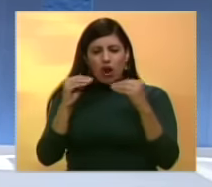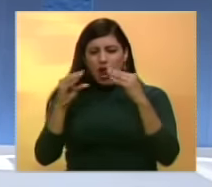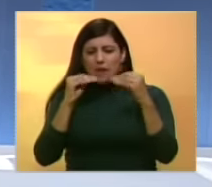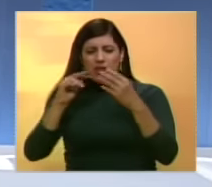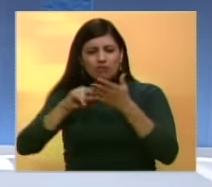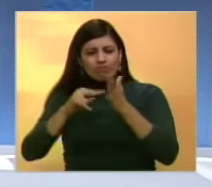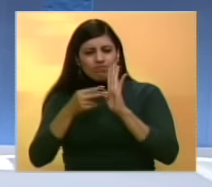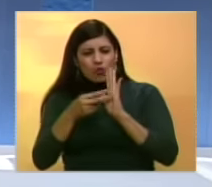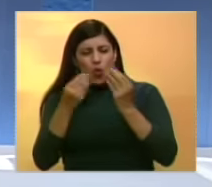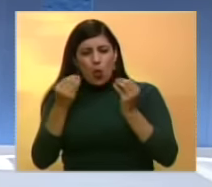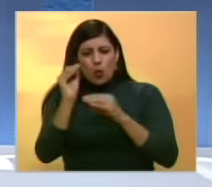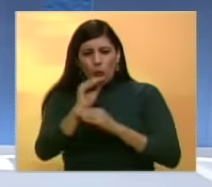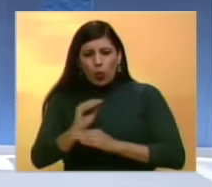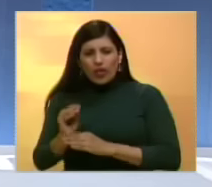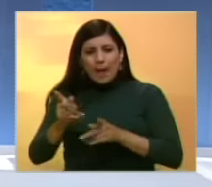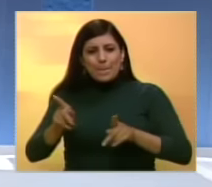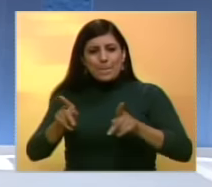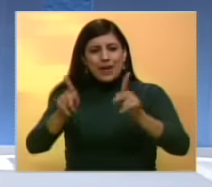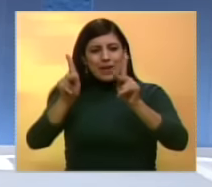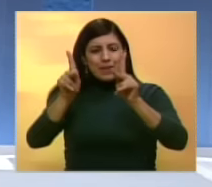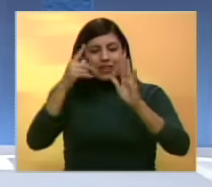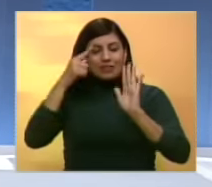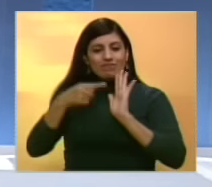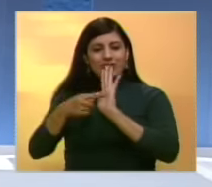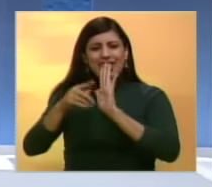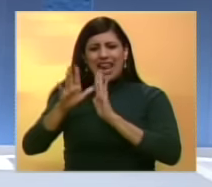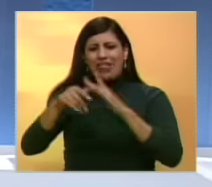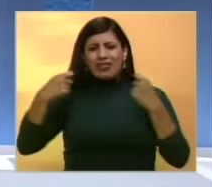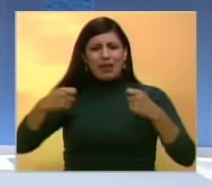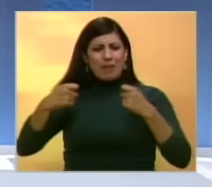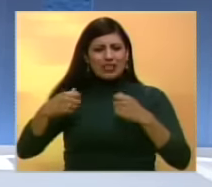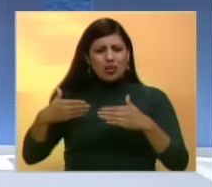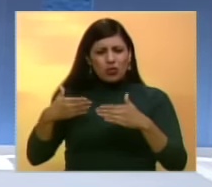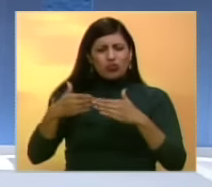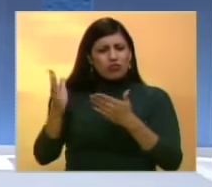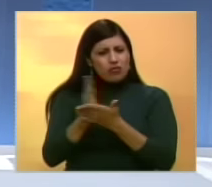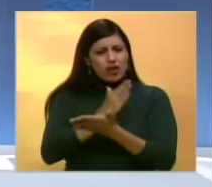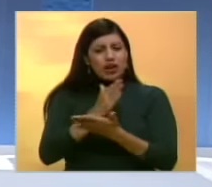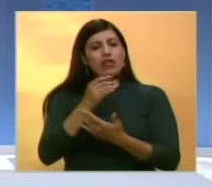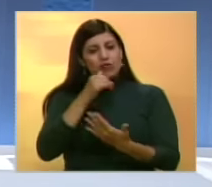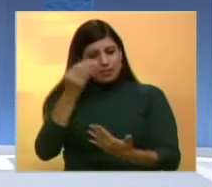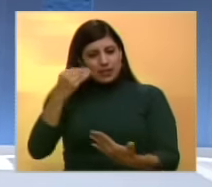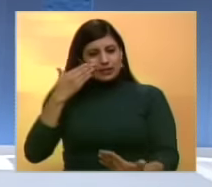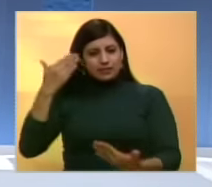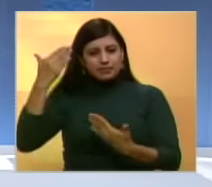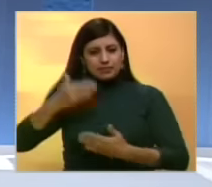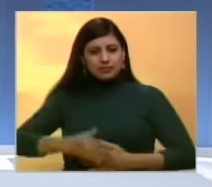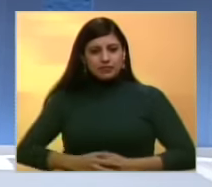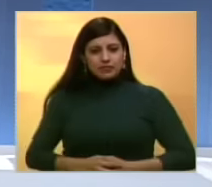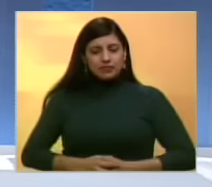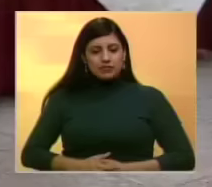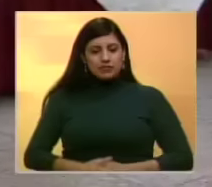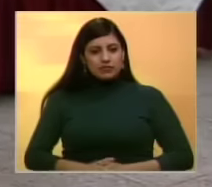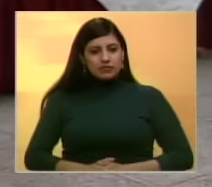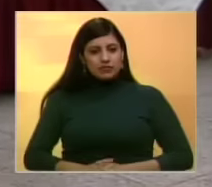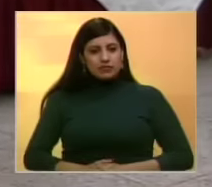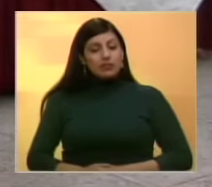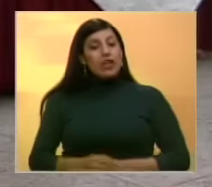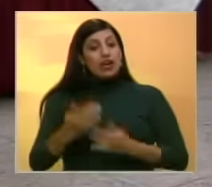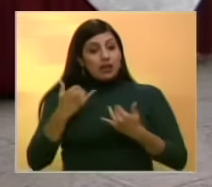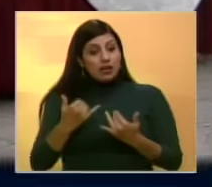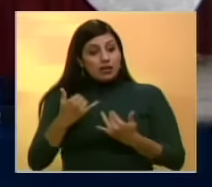estrategias de seguridad que permitan hacerle frente a la delincuencia José Leonardo Nava nos amplía esta información con